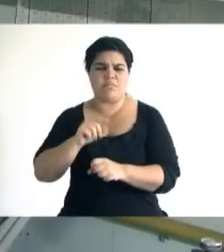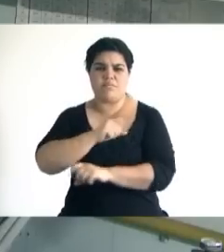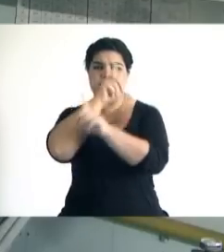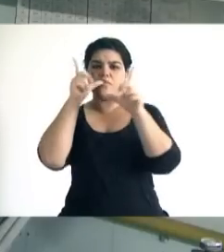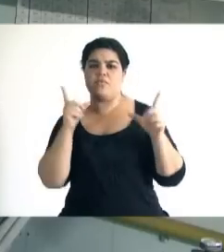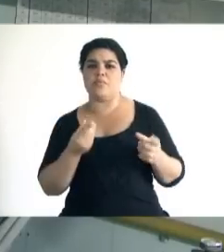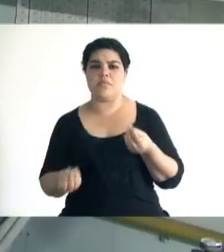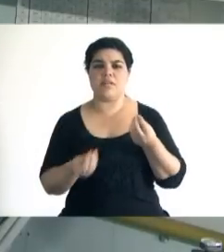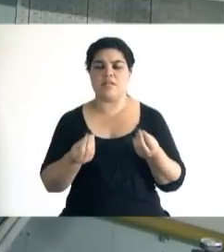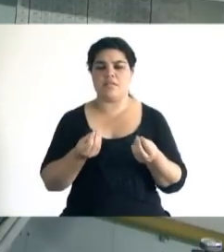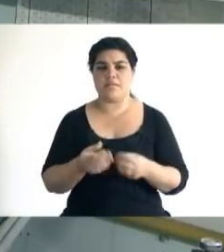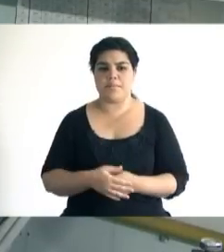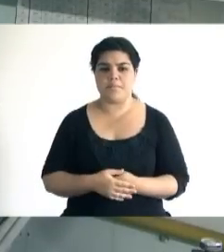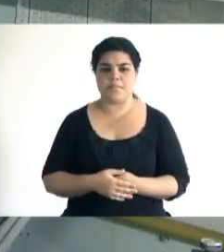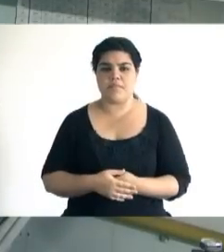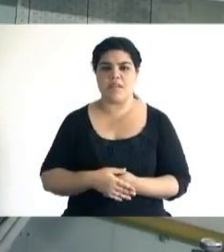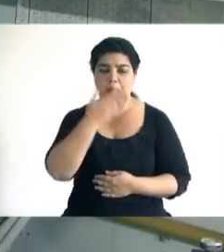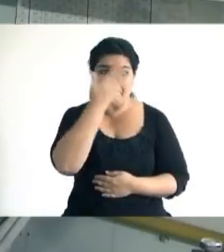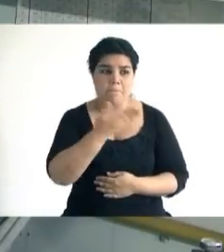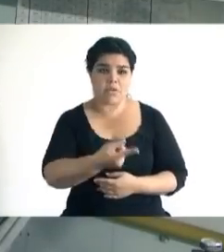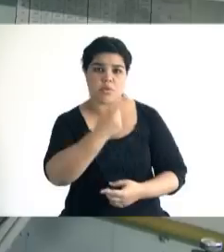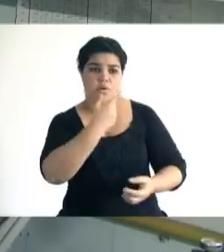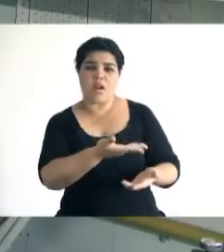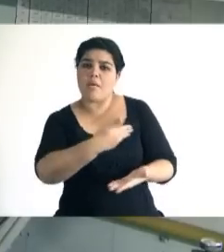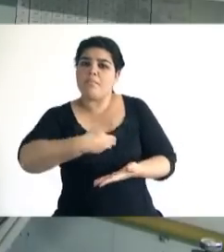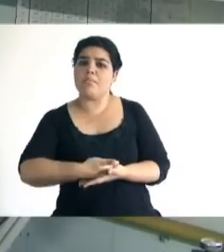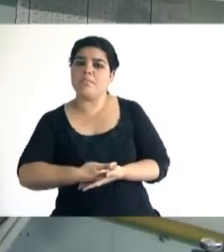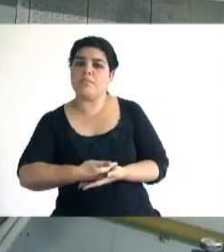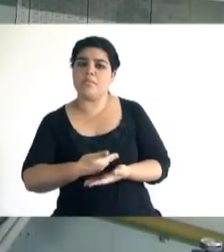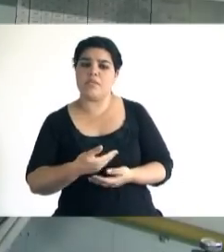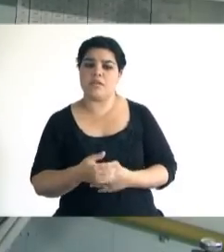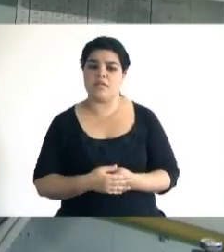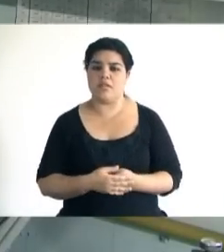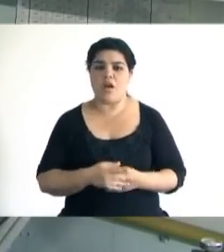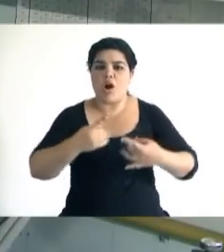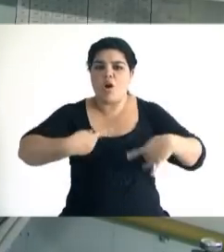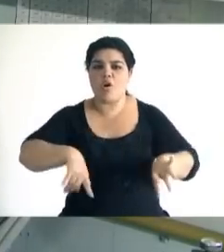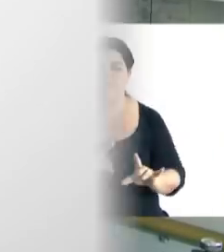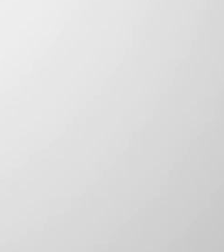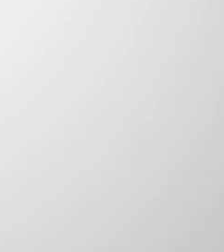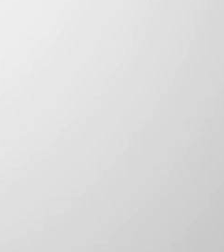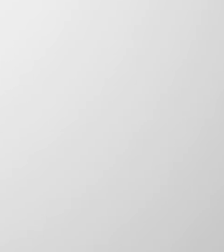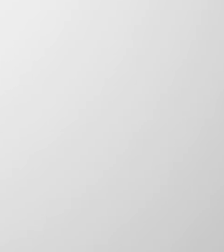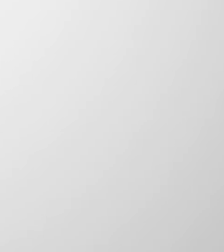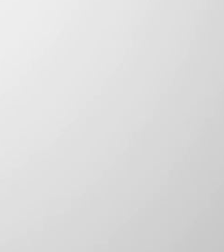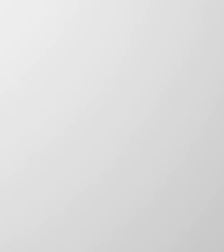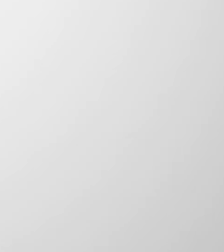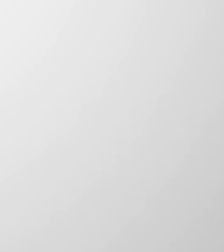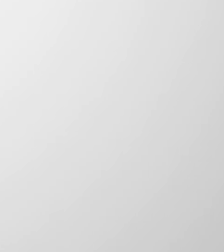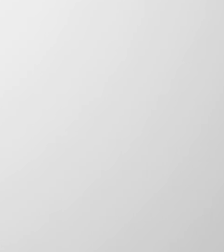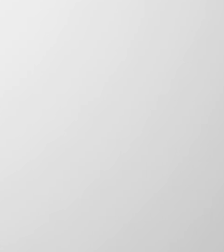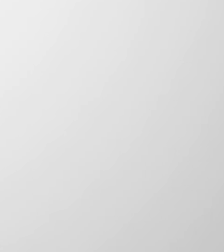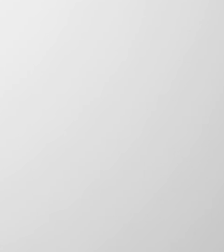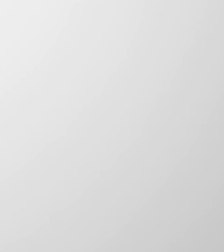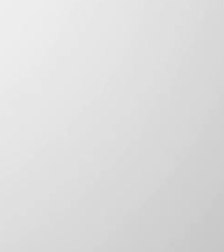llamó la atención hace un tiempo que la gente venía a solicitar productos veterinarios para tratar la